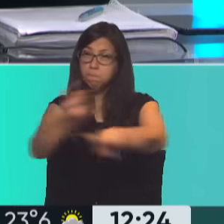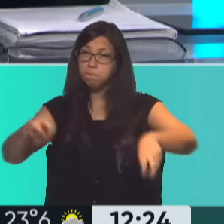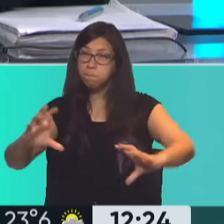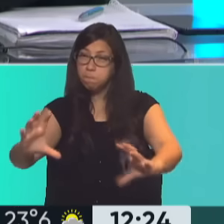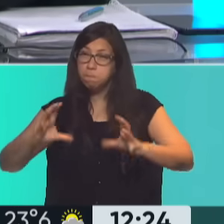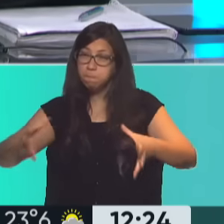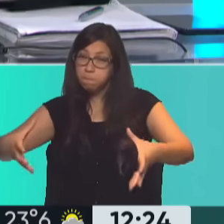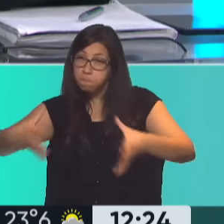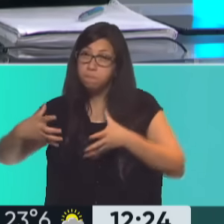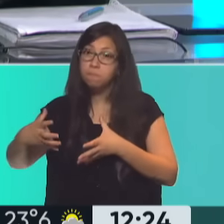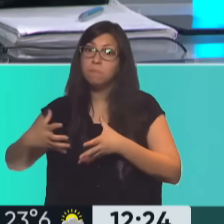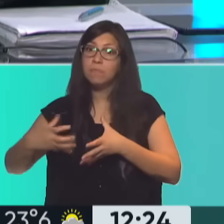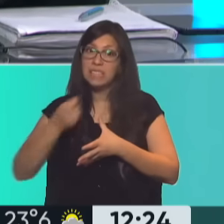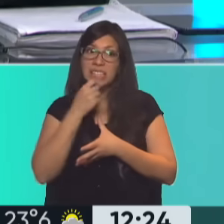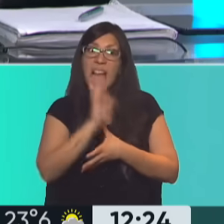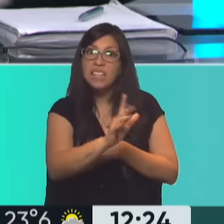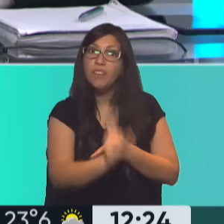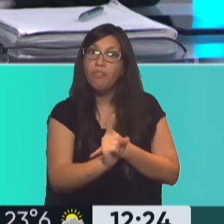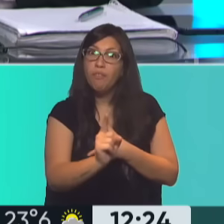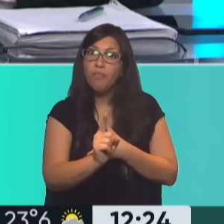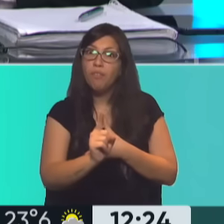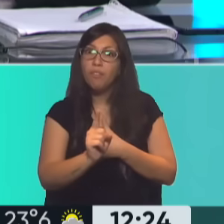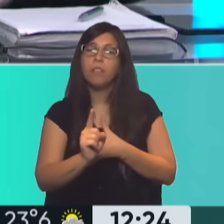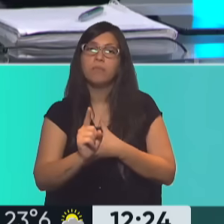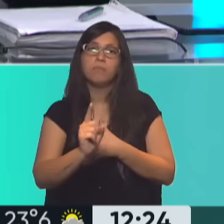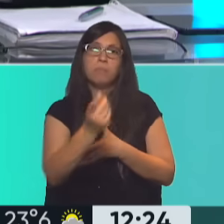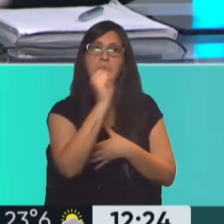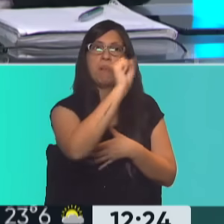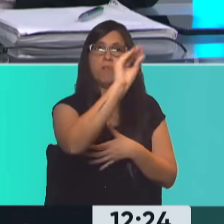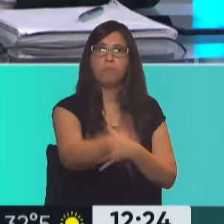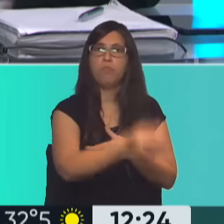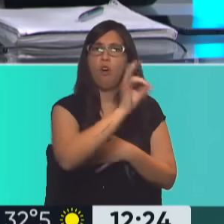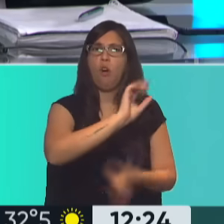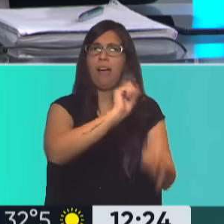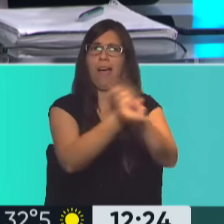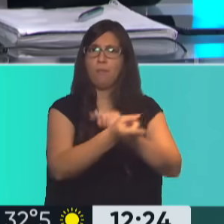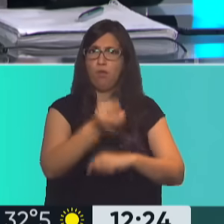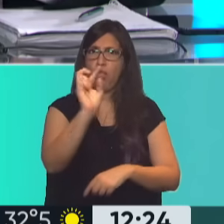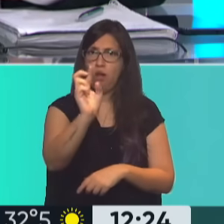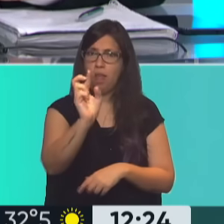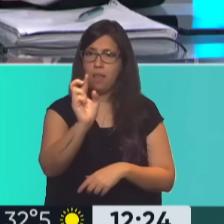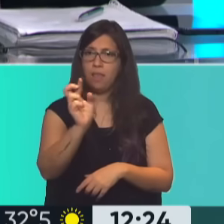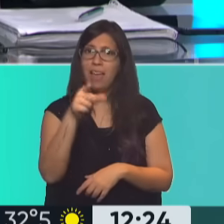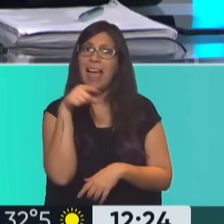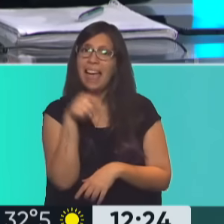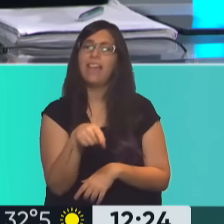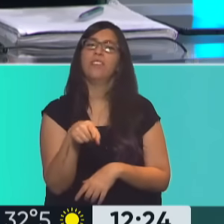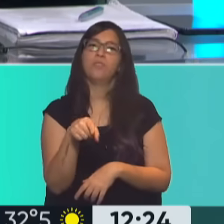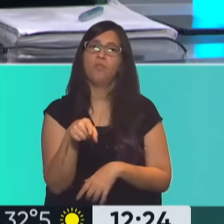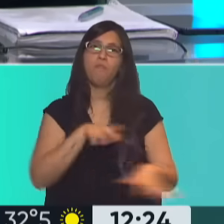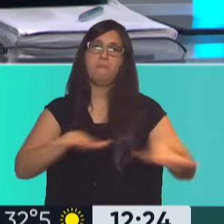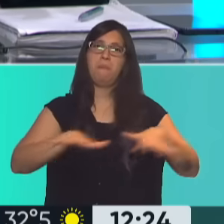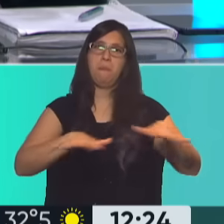si esto se asentaría en esa condición una brutal devaluación o una dolarización directamente Esto es lo que se está jugando Esto es lo que está